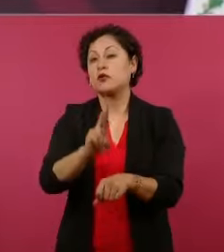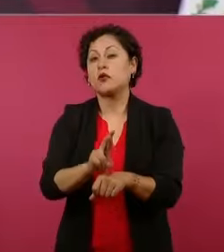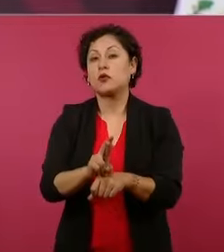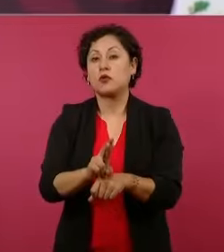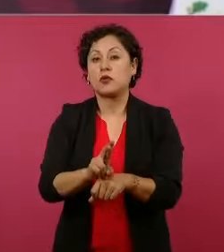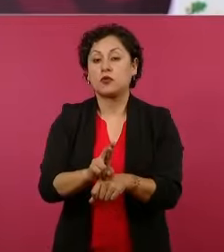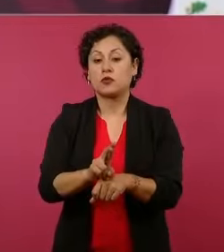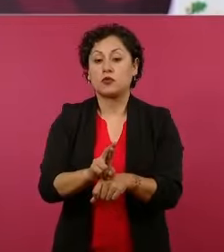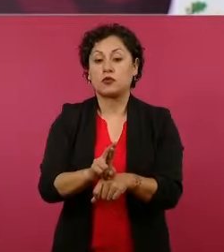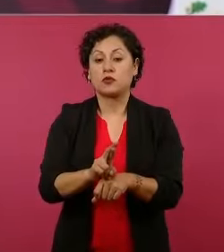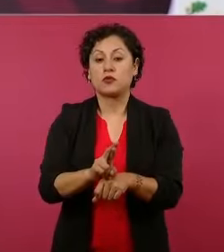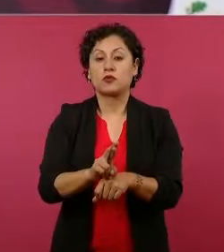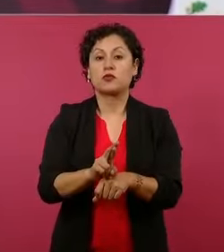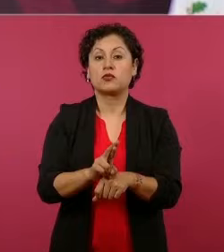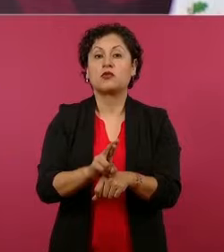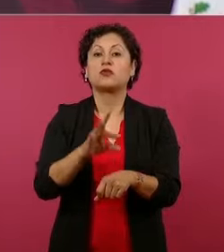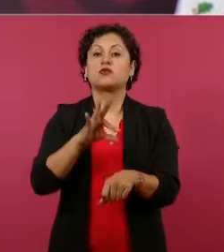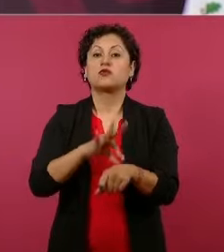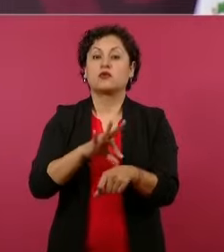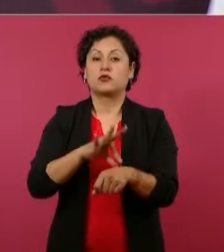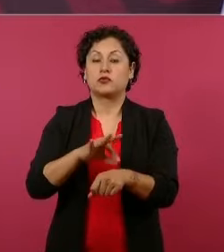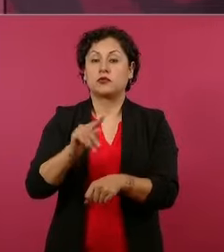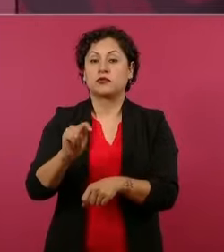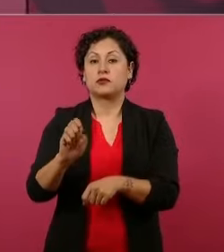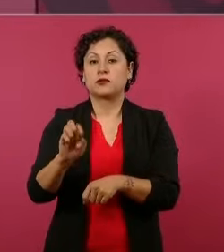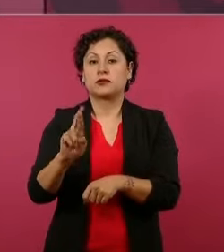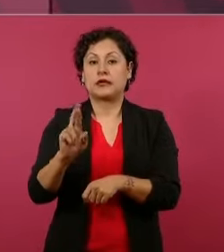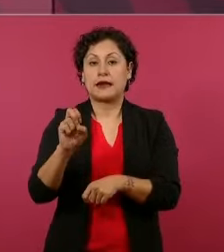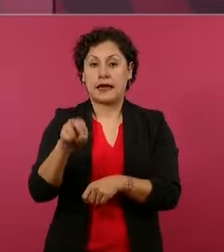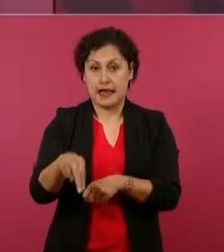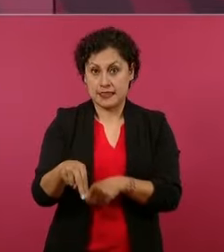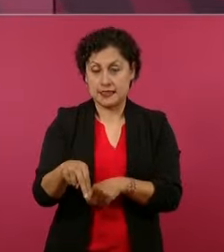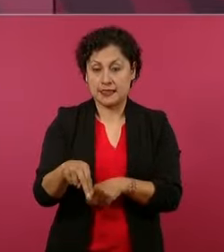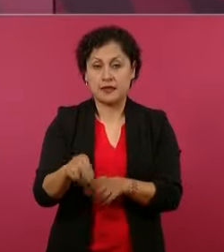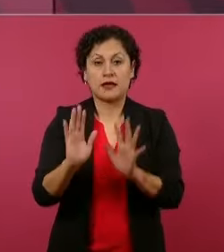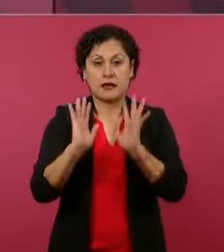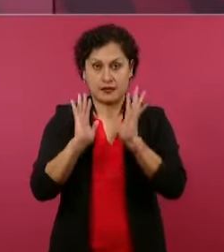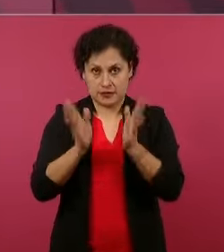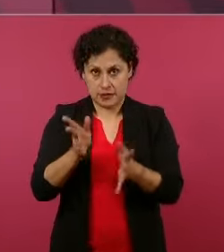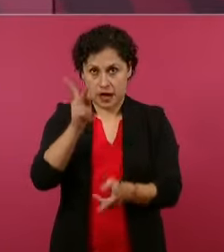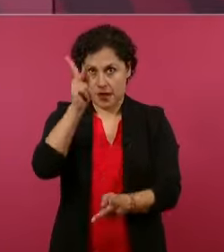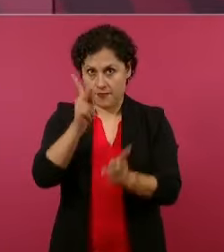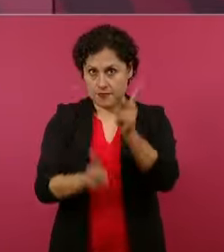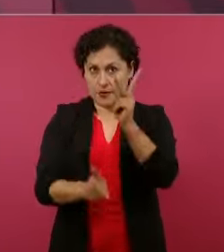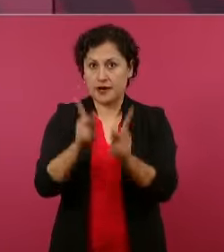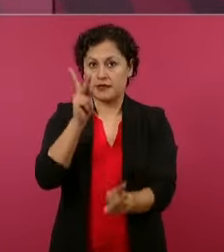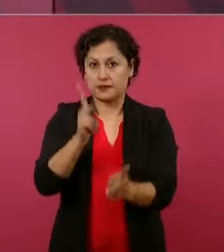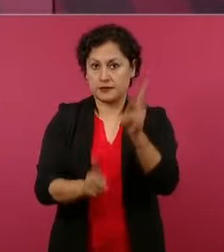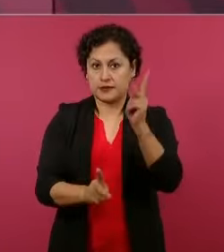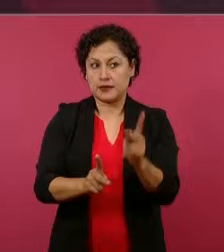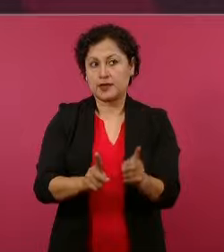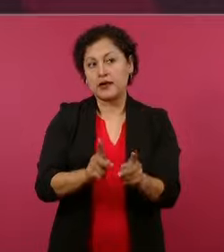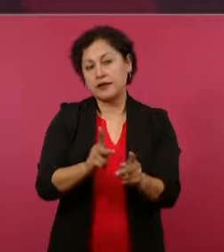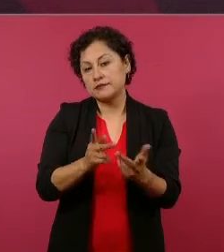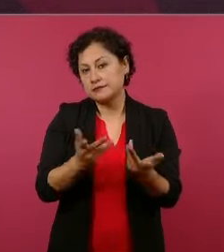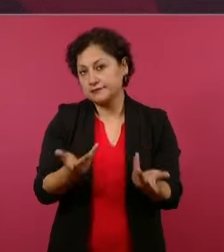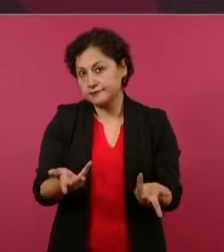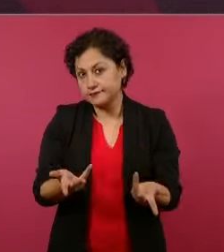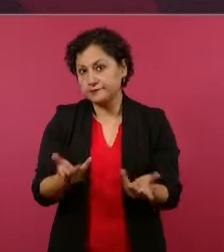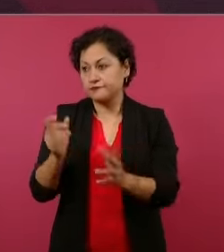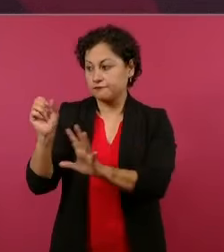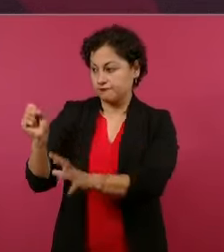director con el doctor Terán para que este se incremente